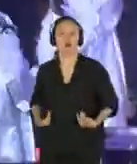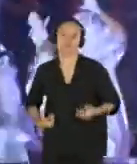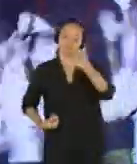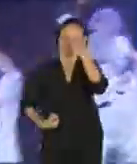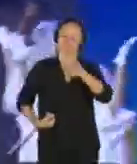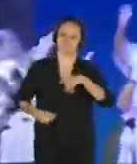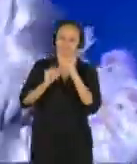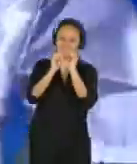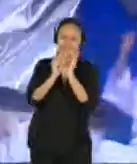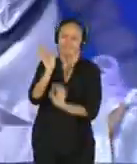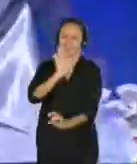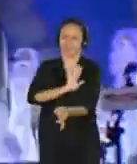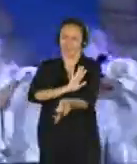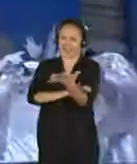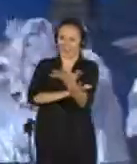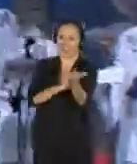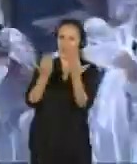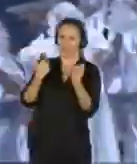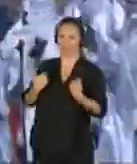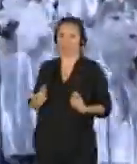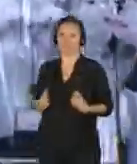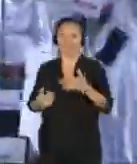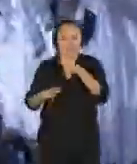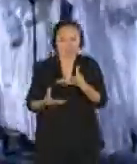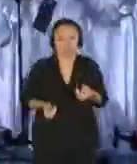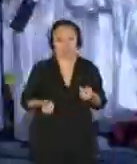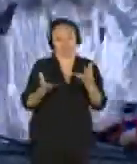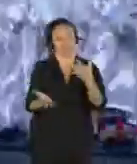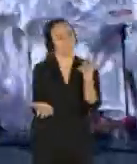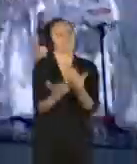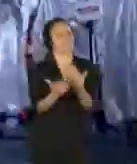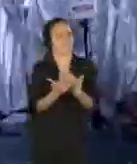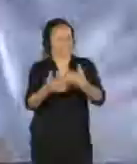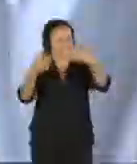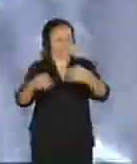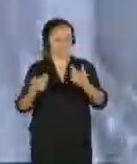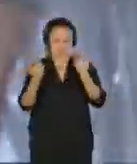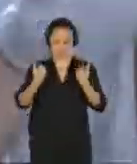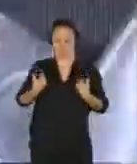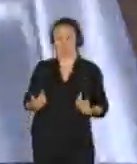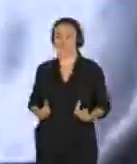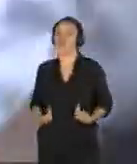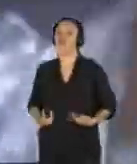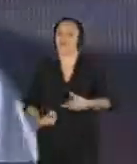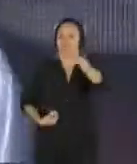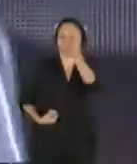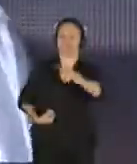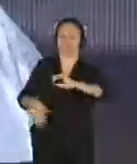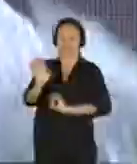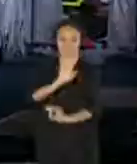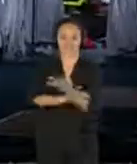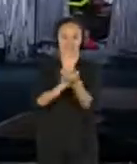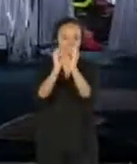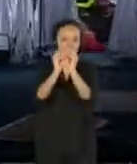Soy yo, el creador, lo que aquí te canto es verídico, señor. Soy yo, el